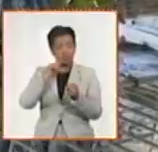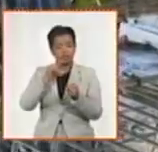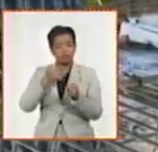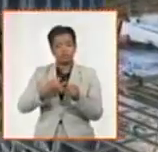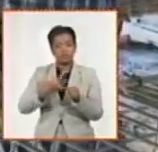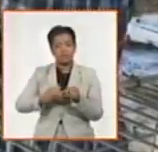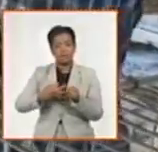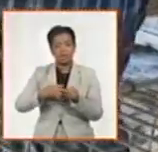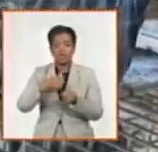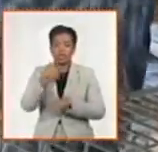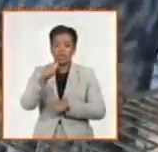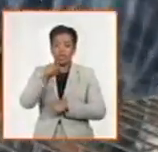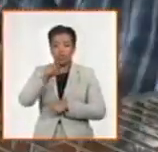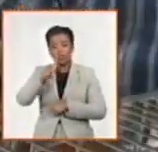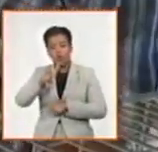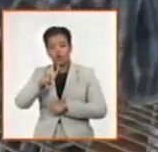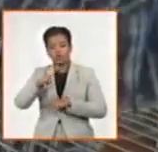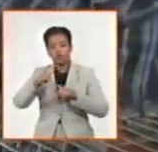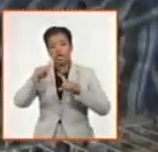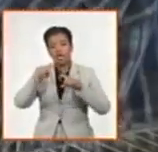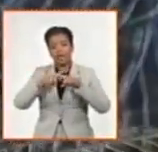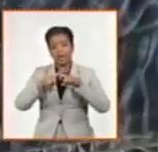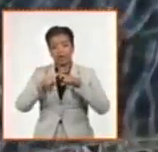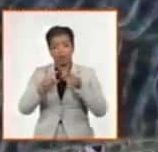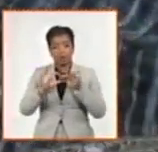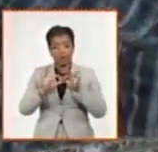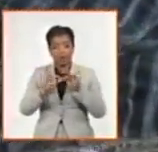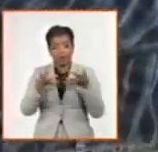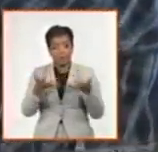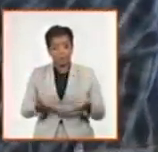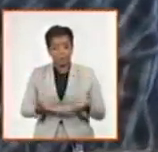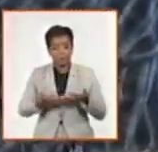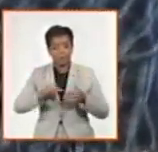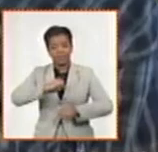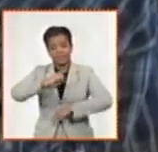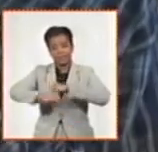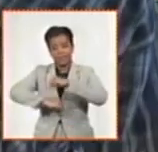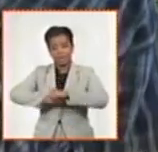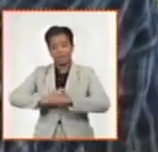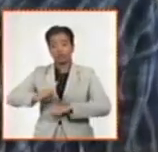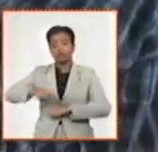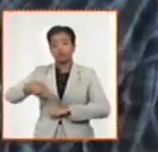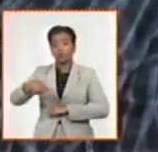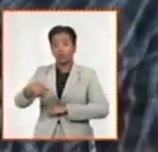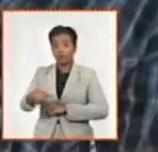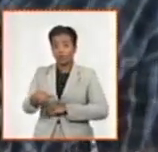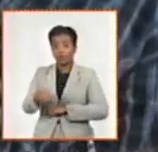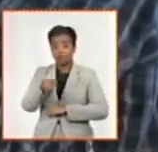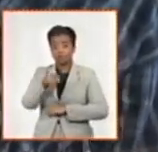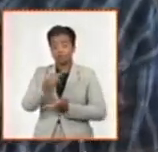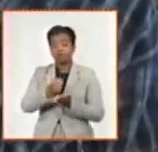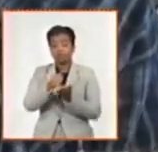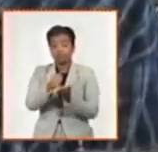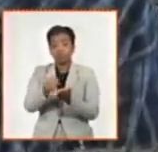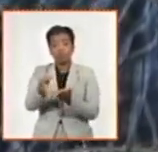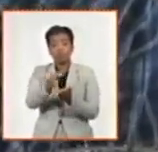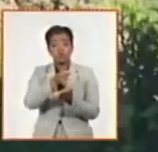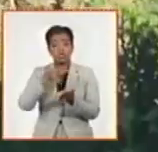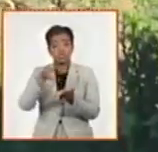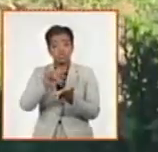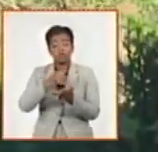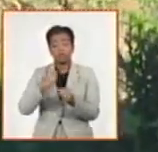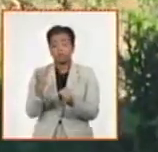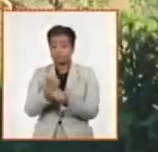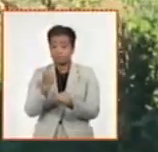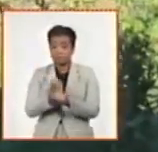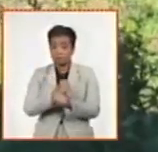queso diario. El aporte que da el productor santiaguero Alexis Castillo Nieves desde la soberanía alimentaria a un municipio proactivo y